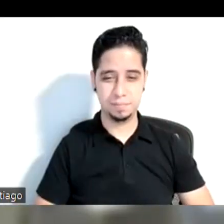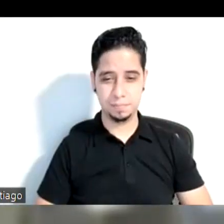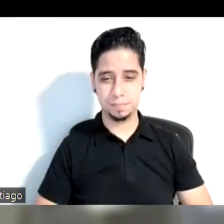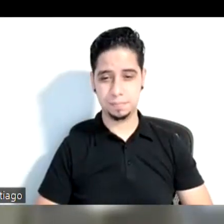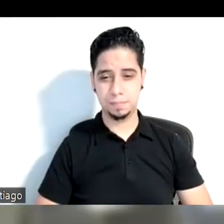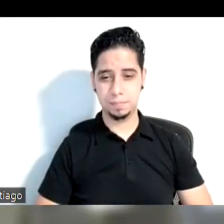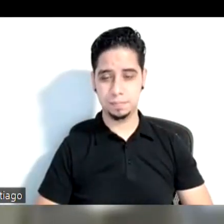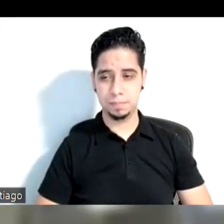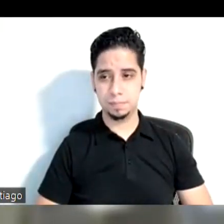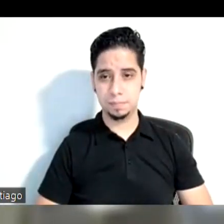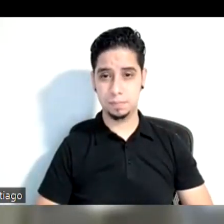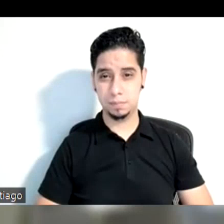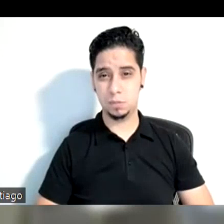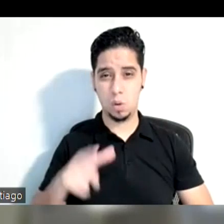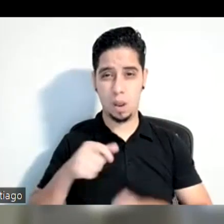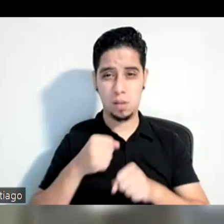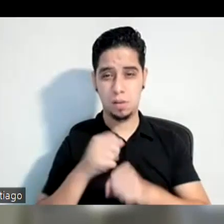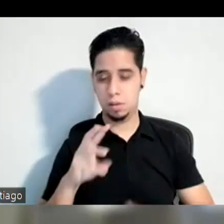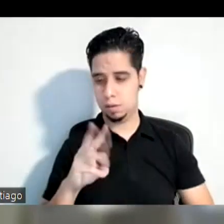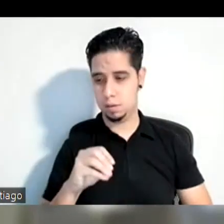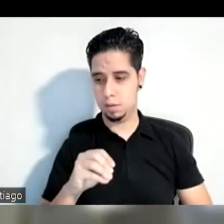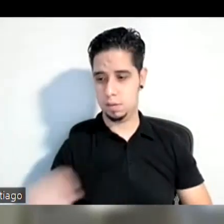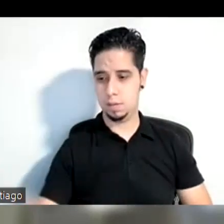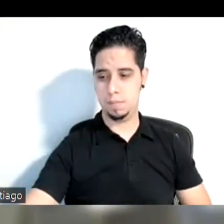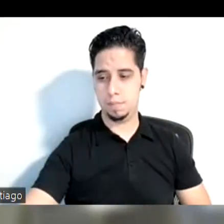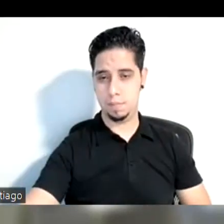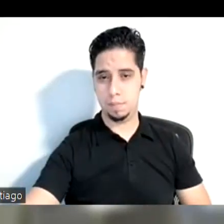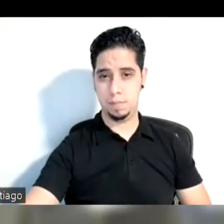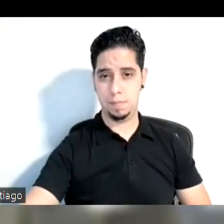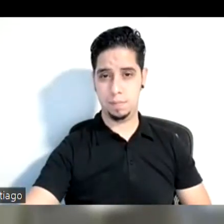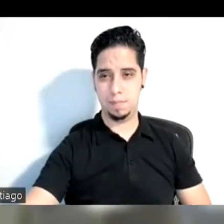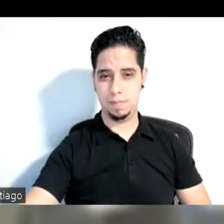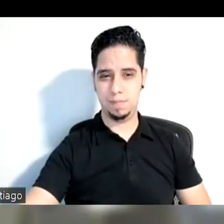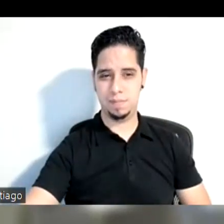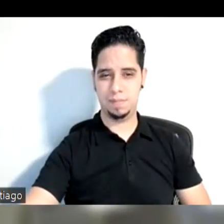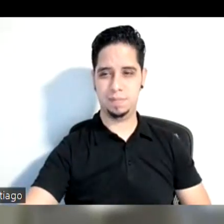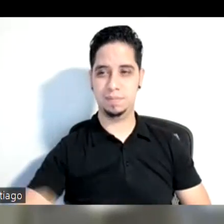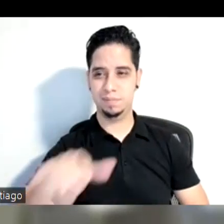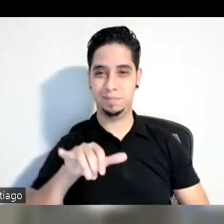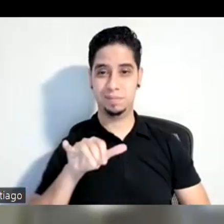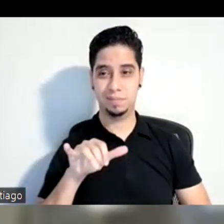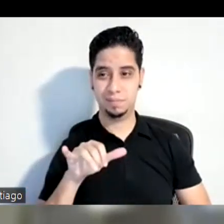Pues en los años 60, en lo que voy desamarrando esto, porque sé que esto siempre...